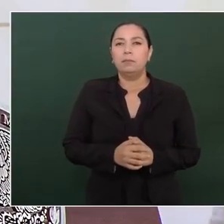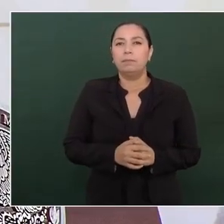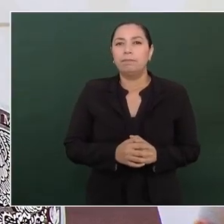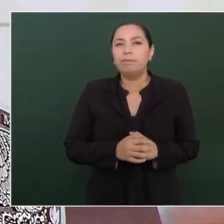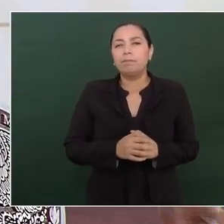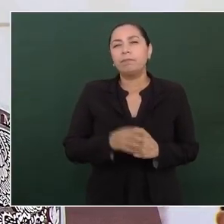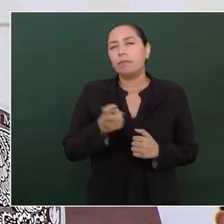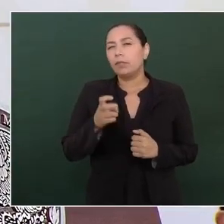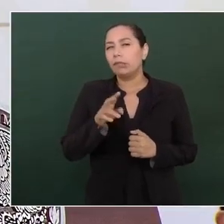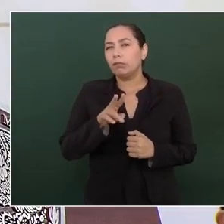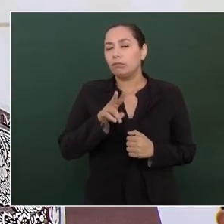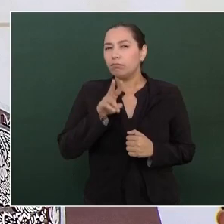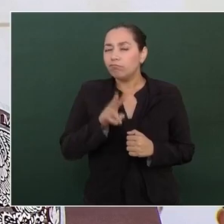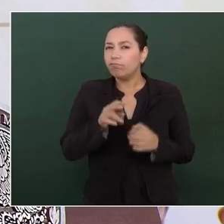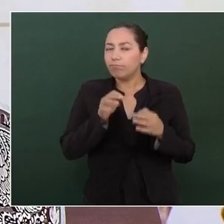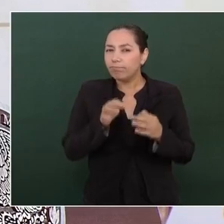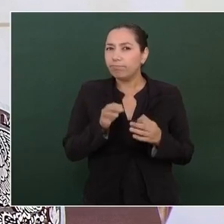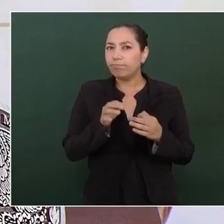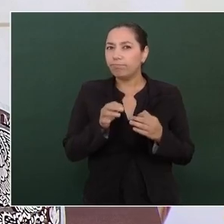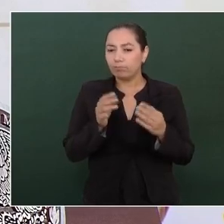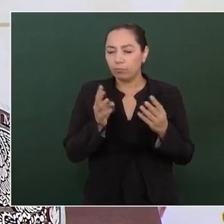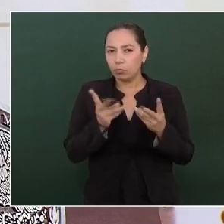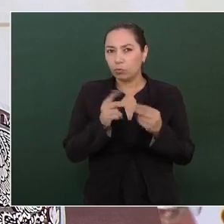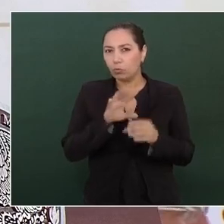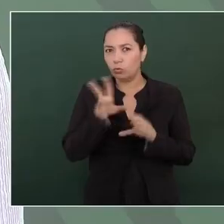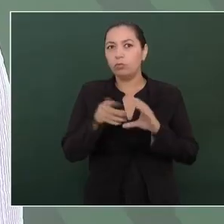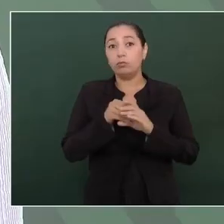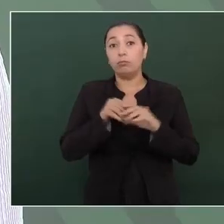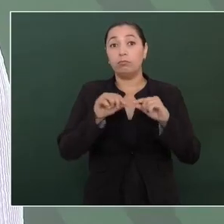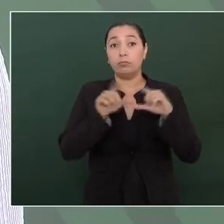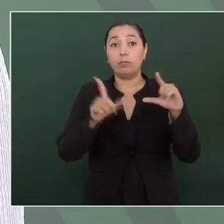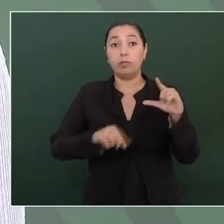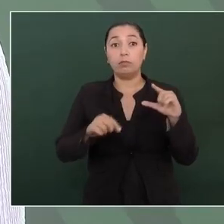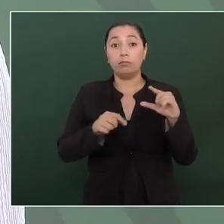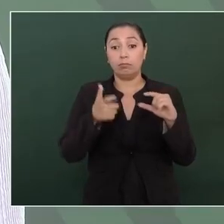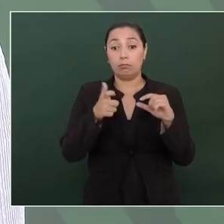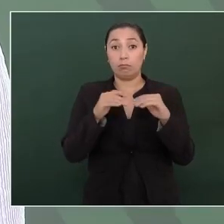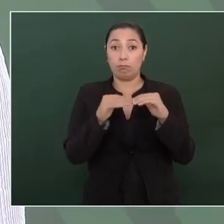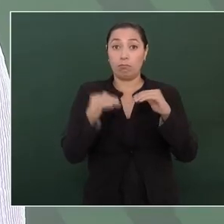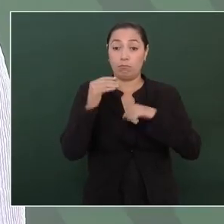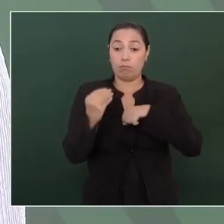En términos reales, en todo el país ha aumentado el salario mínimo